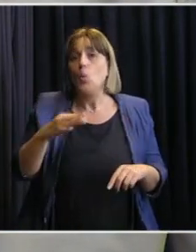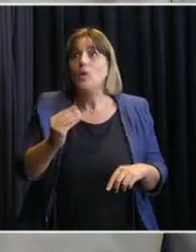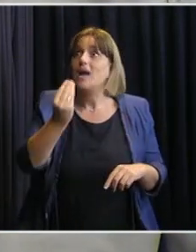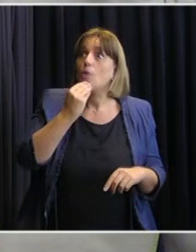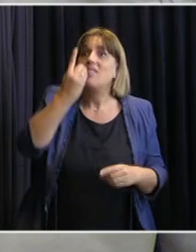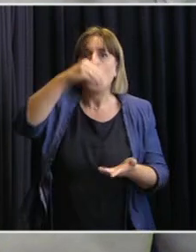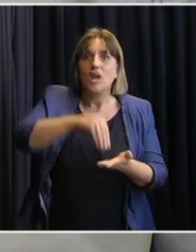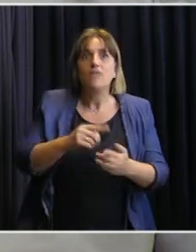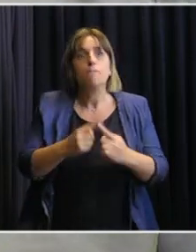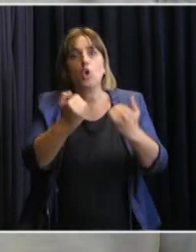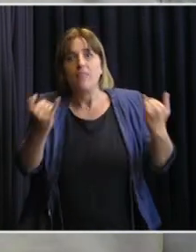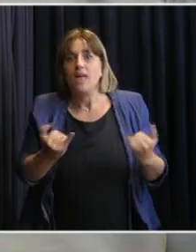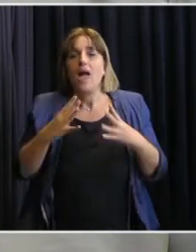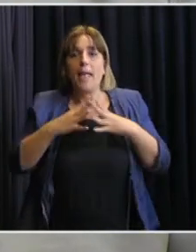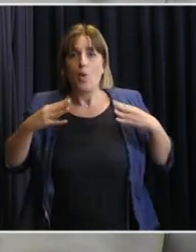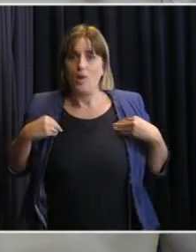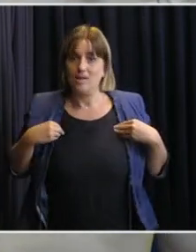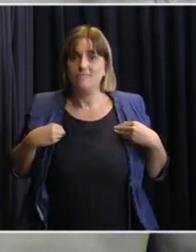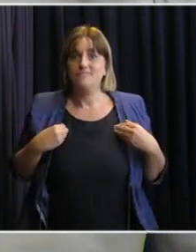escuela. Y por eso que